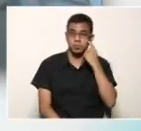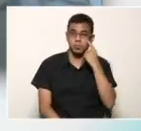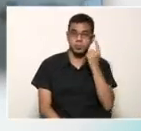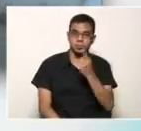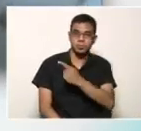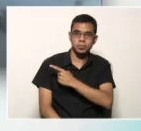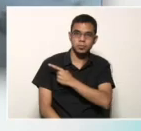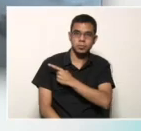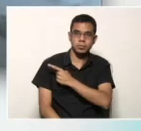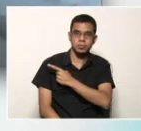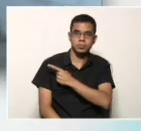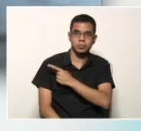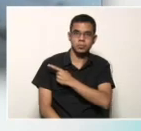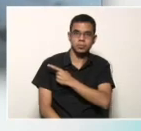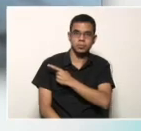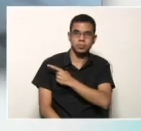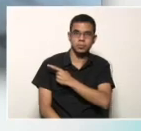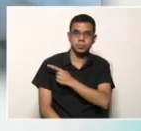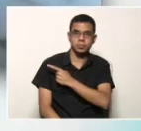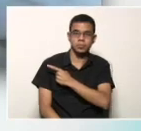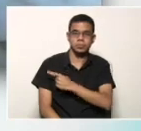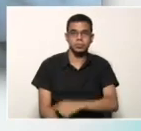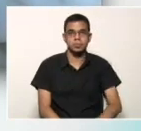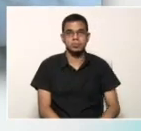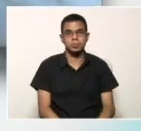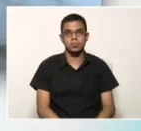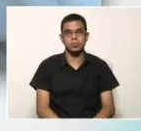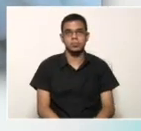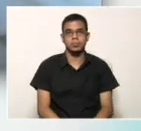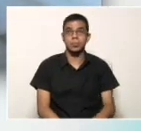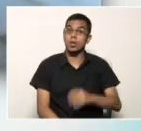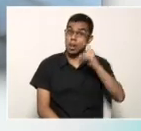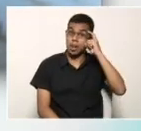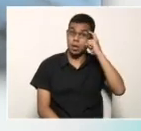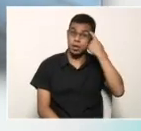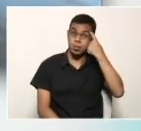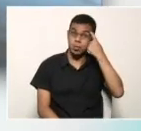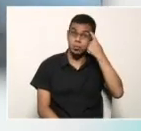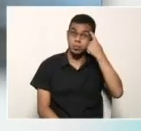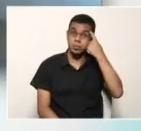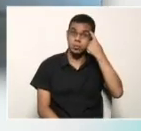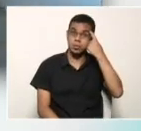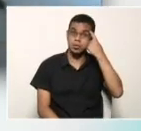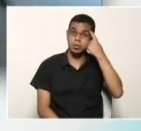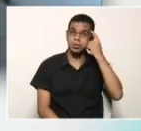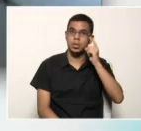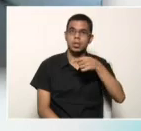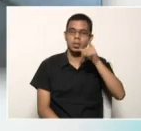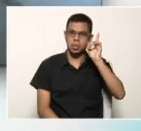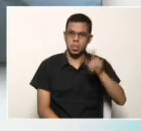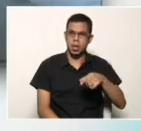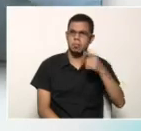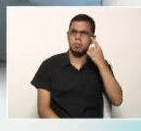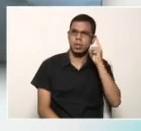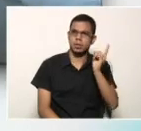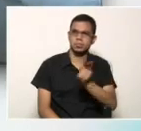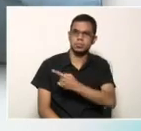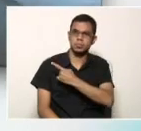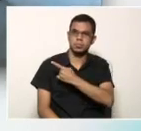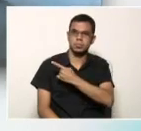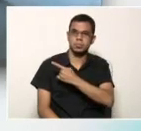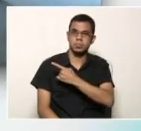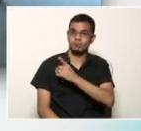ustedes vayan a trabajar. Además de ello, quiero recordarles, muchachos, destornilladores como estos no deben